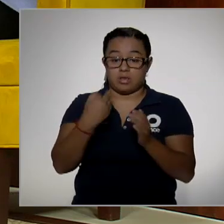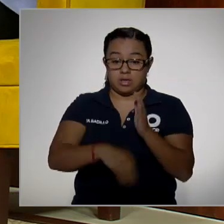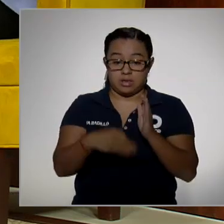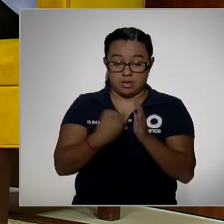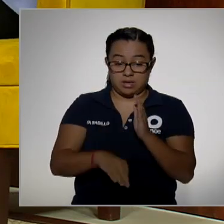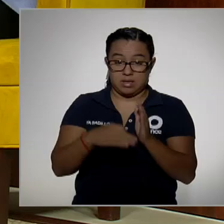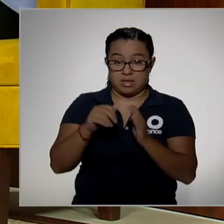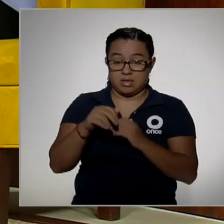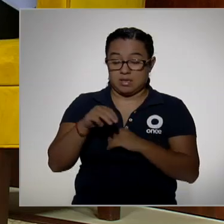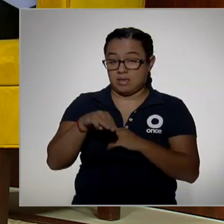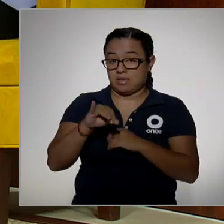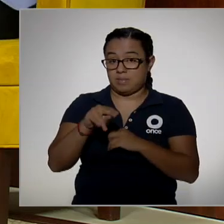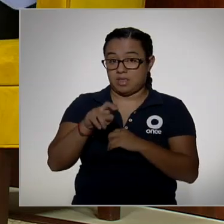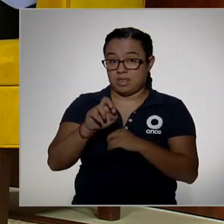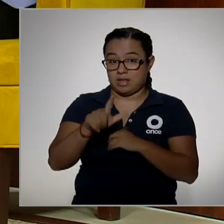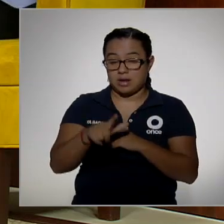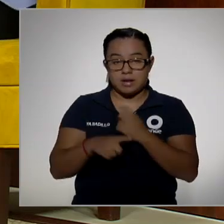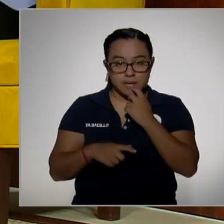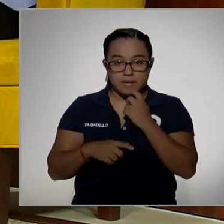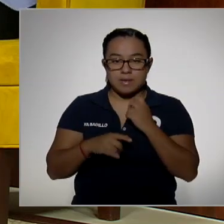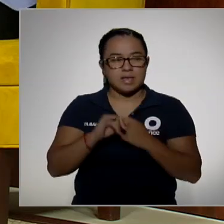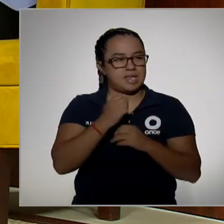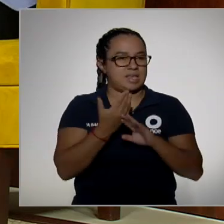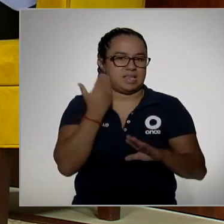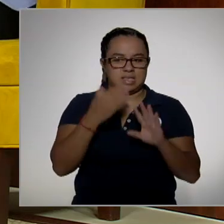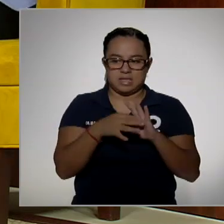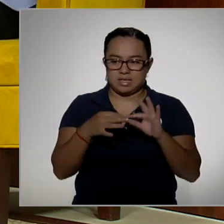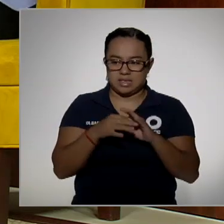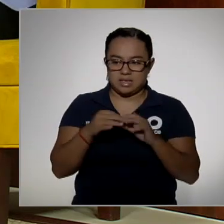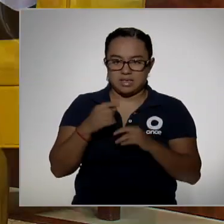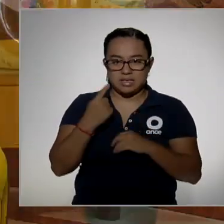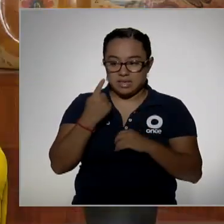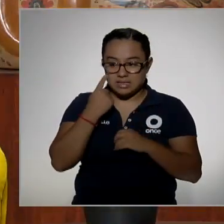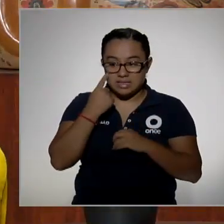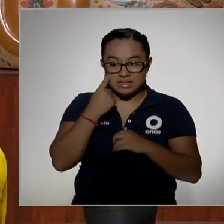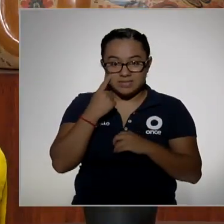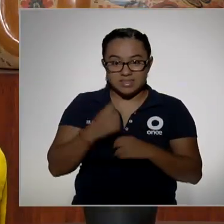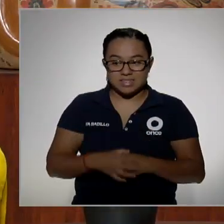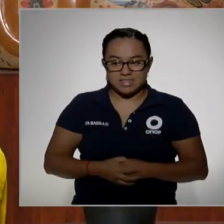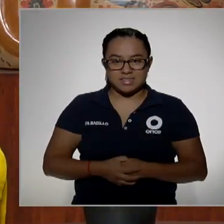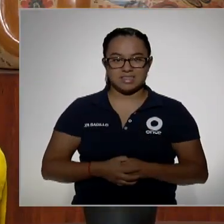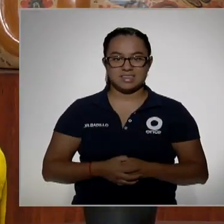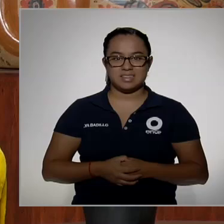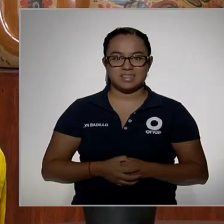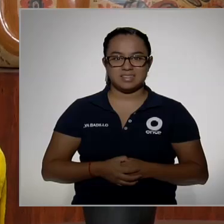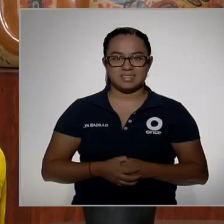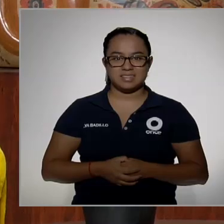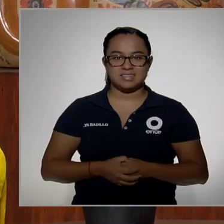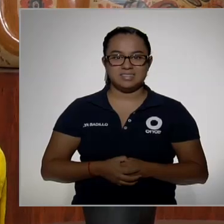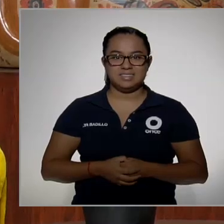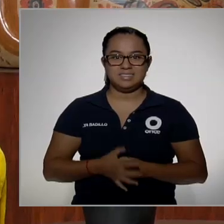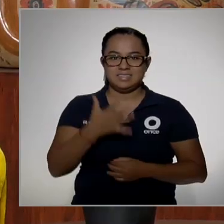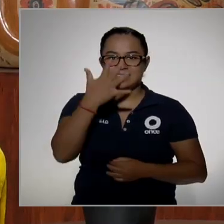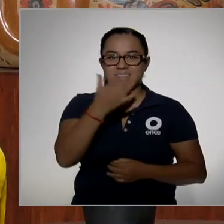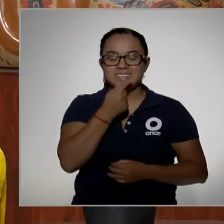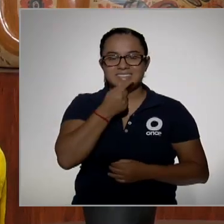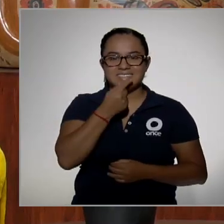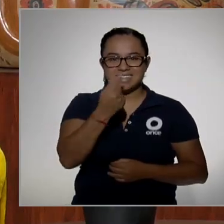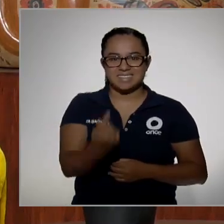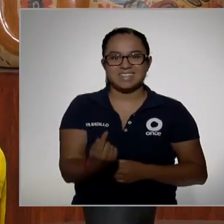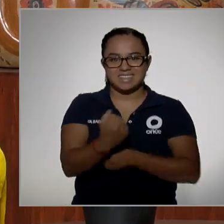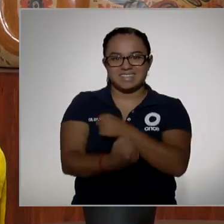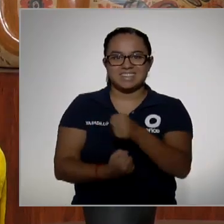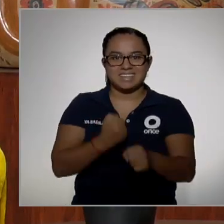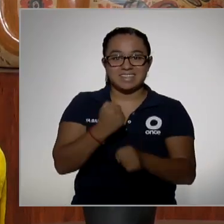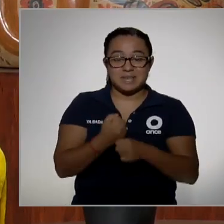en general la más frecuente como bien comentamos y vimos en la cápsula así es la deficiencia de hierro en los menores de 5 años debemos entender que